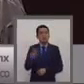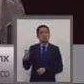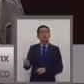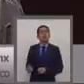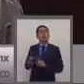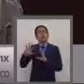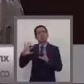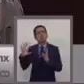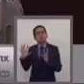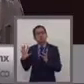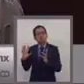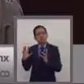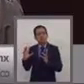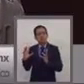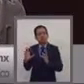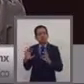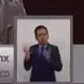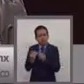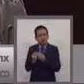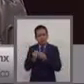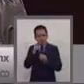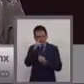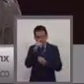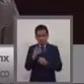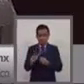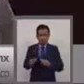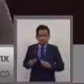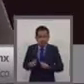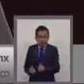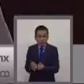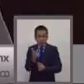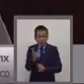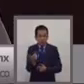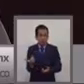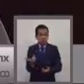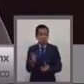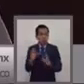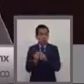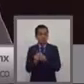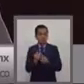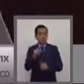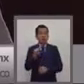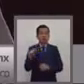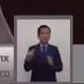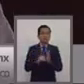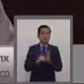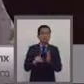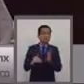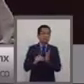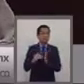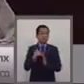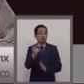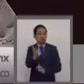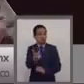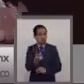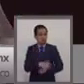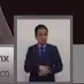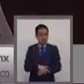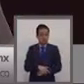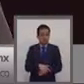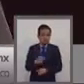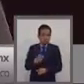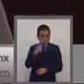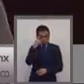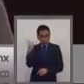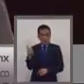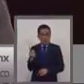generado todo un desperdicio de recursos públicos de 20,000,000,000 de pesos en lo que tiene